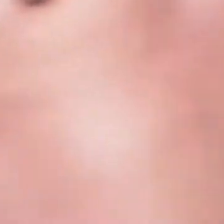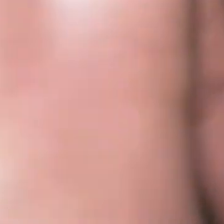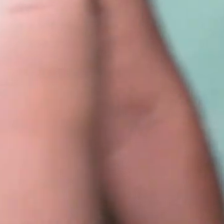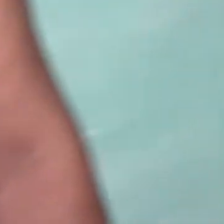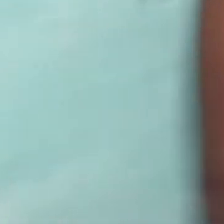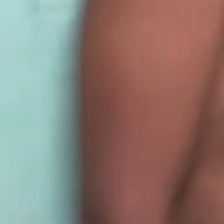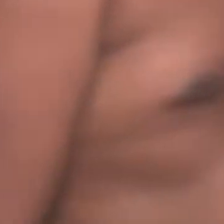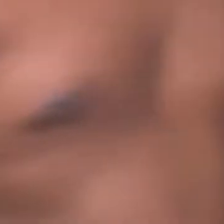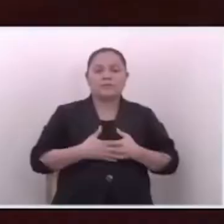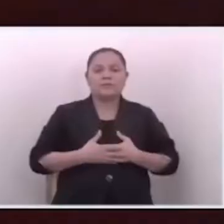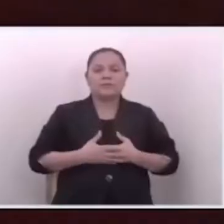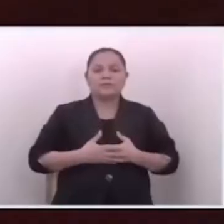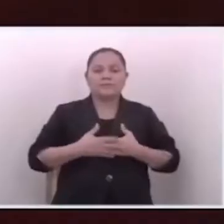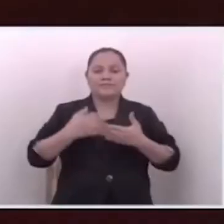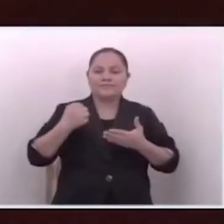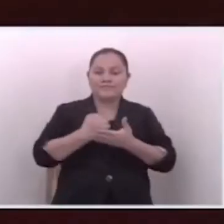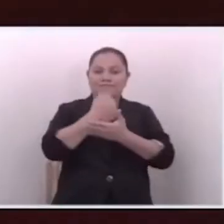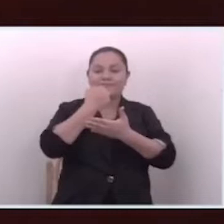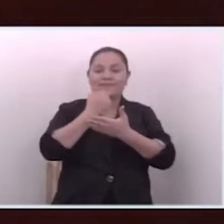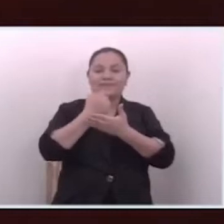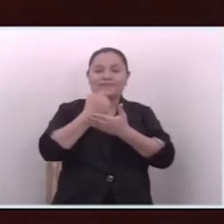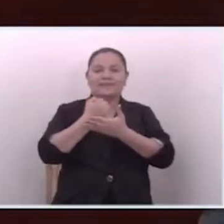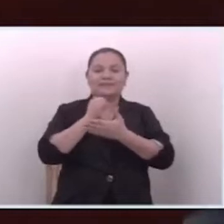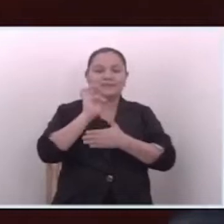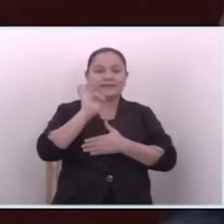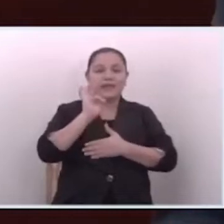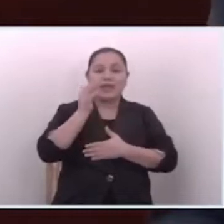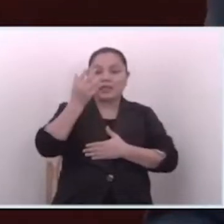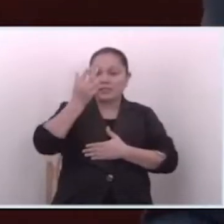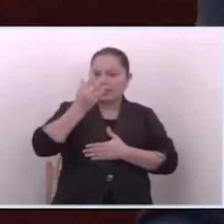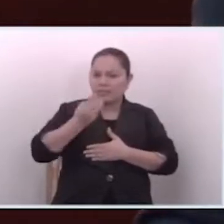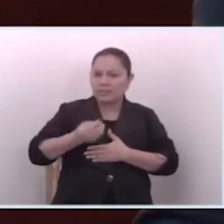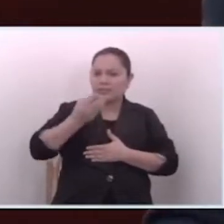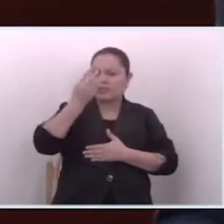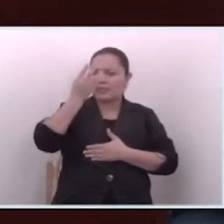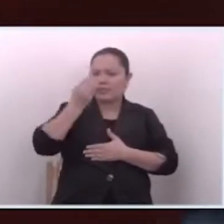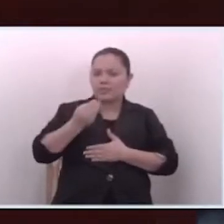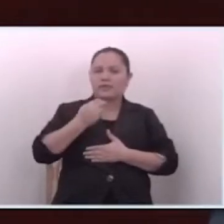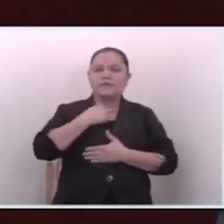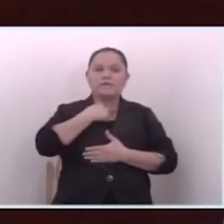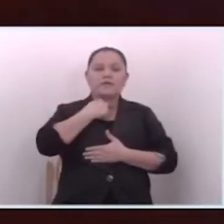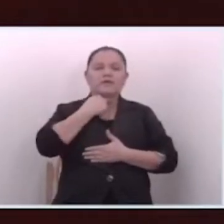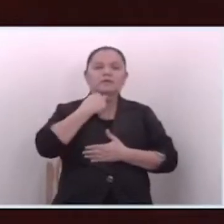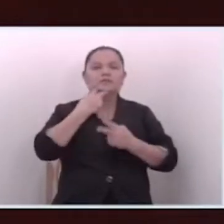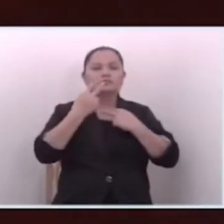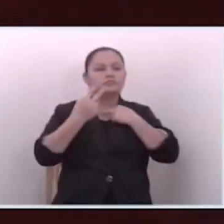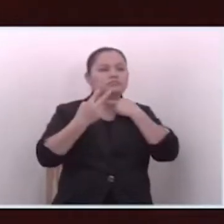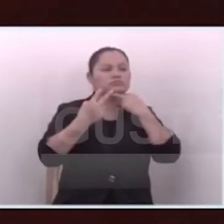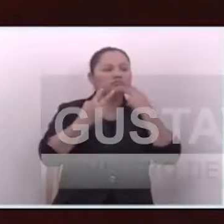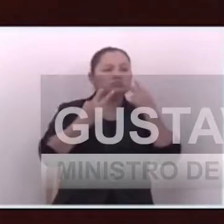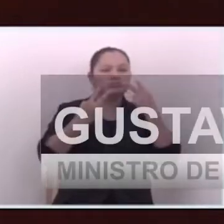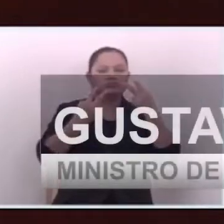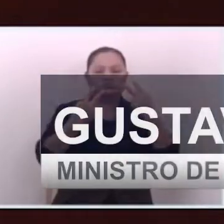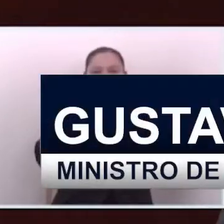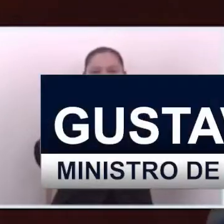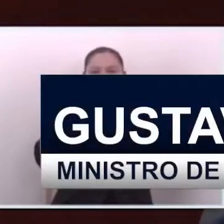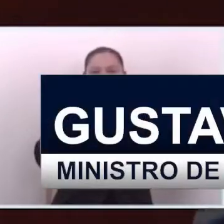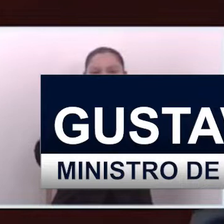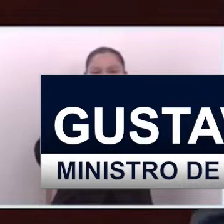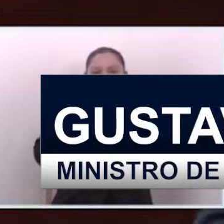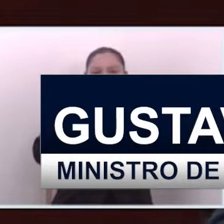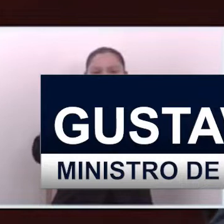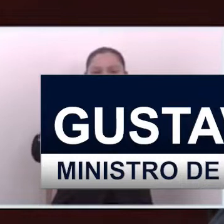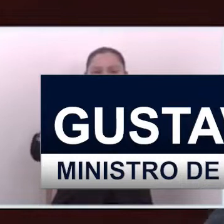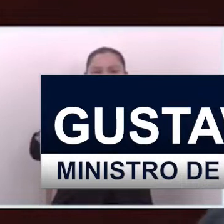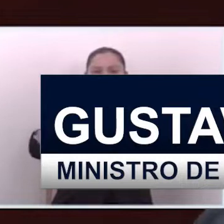los salvadoreños. Cada día que pasa, esas voces disonantes van quedando en